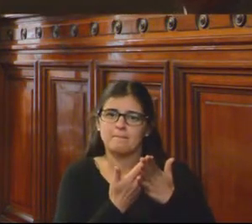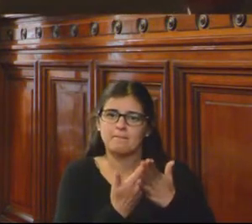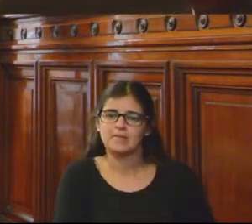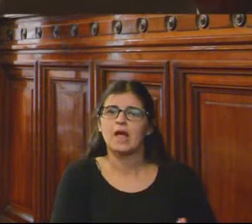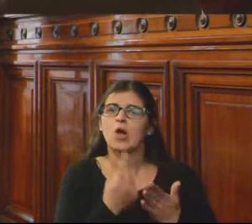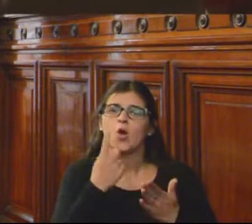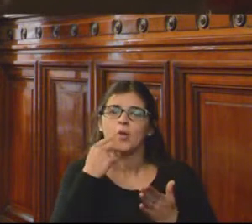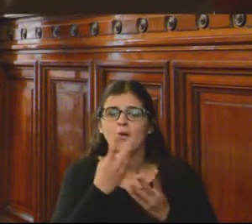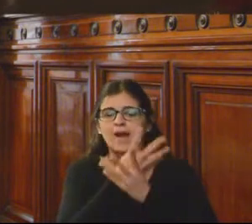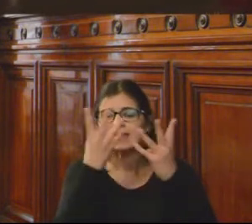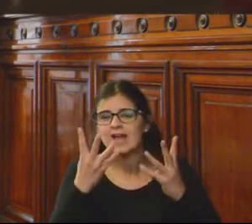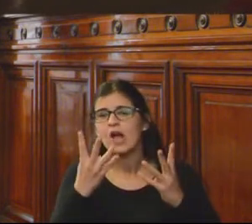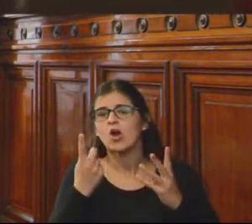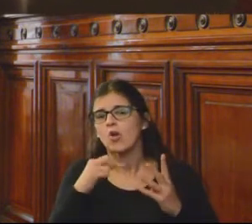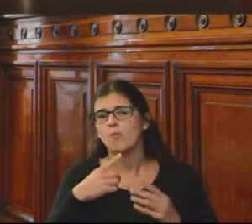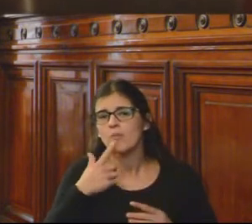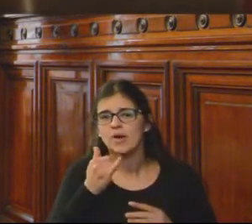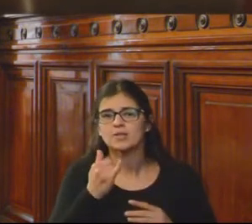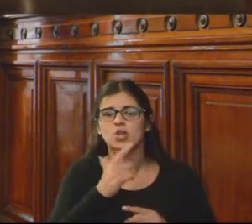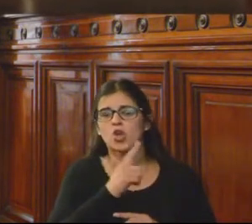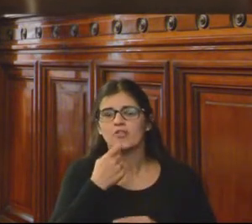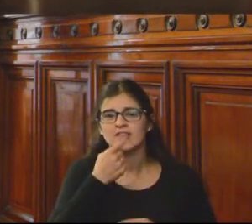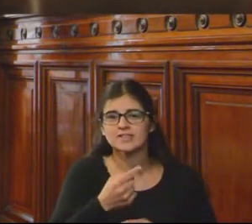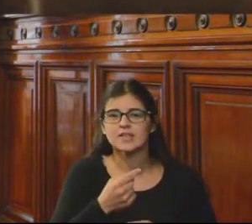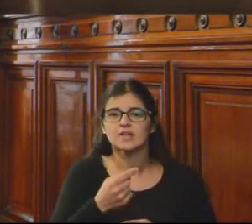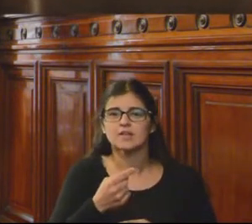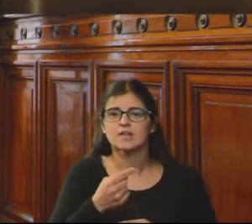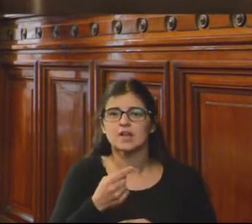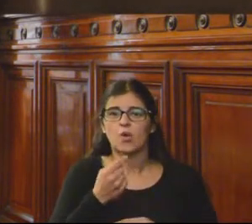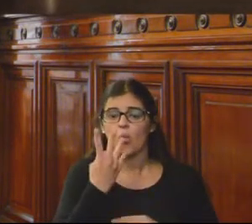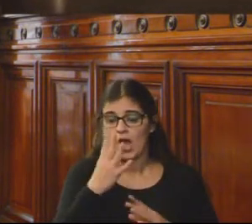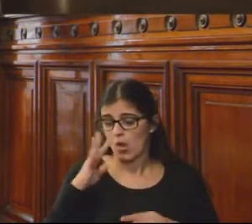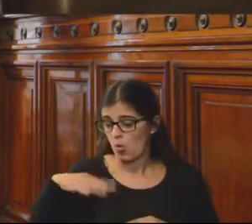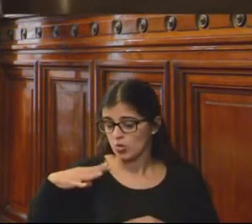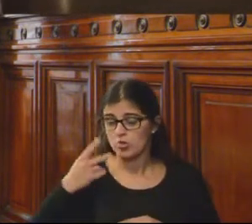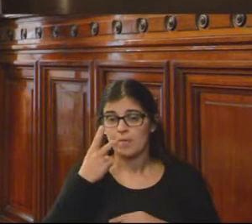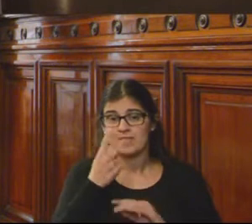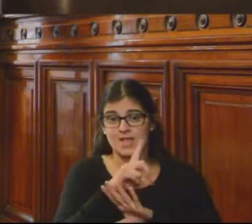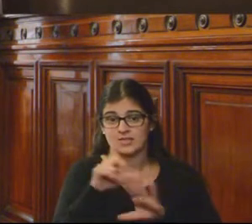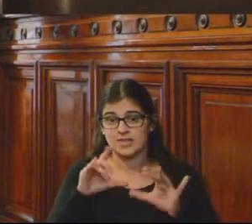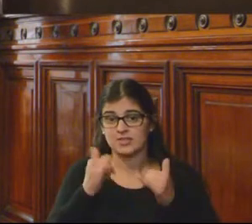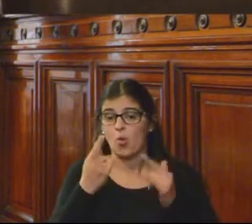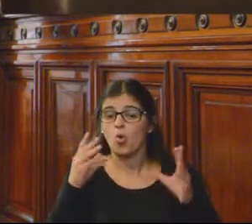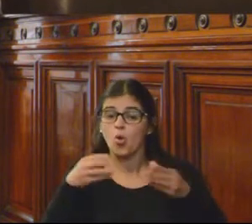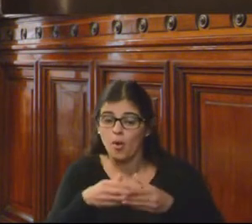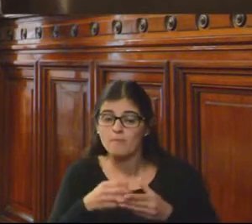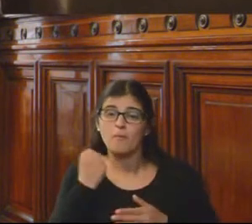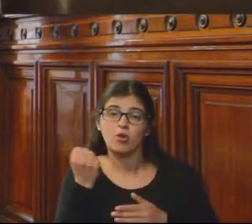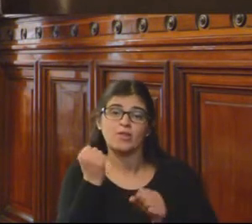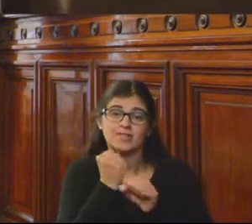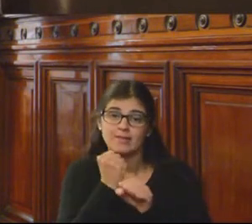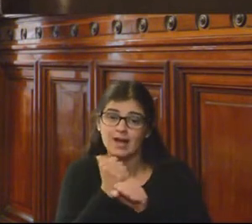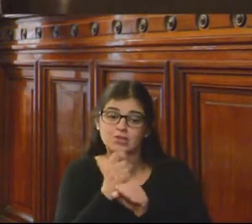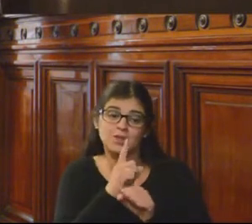una cifra general en relación con el tema y, por ejemplo, no decir cómo en estos 4 meses del año 2017 un grupo importante de trabajadores